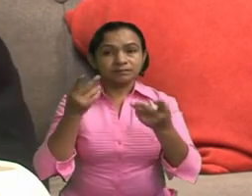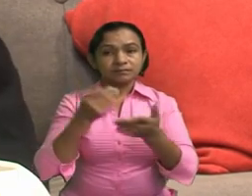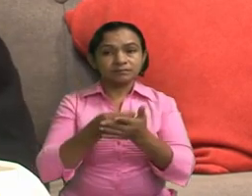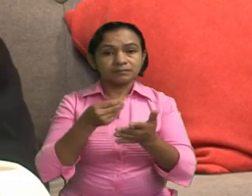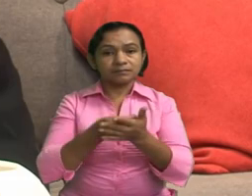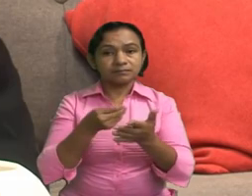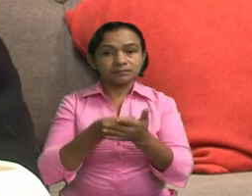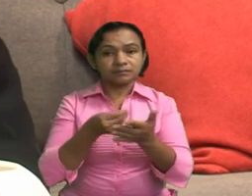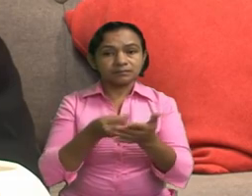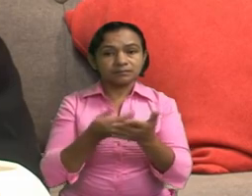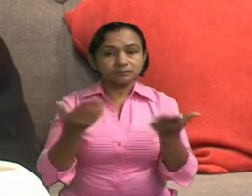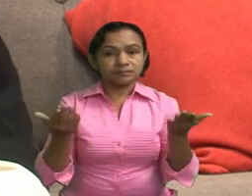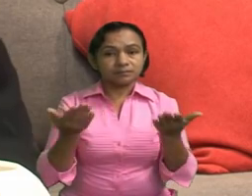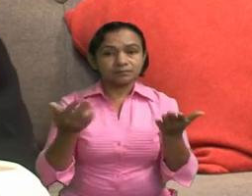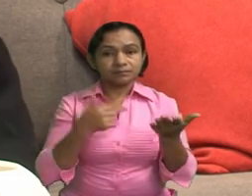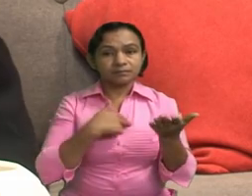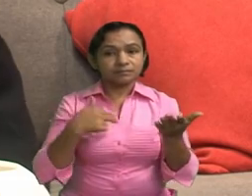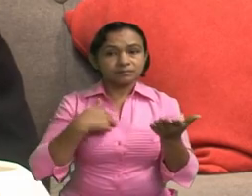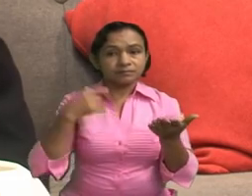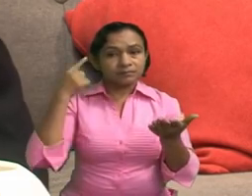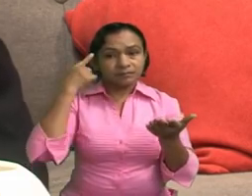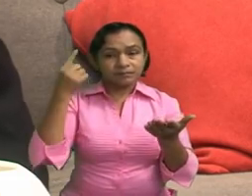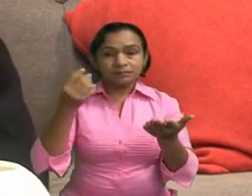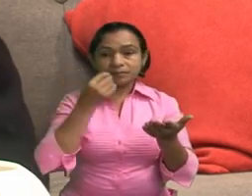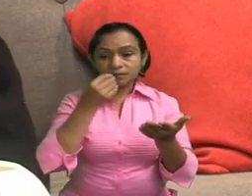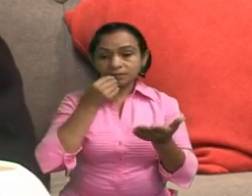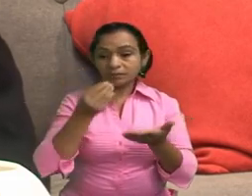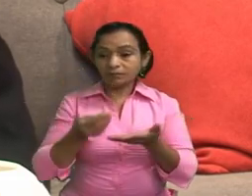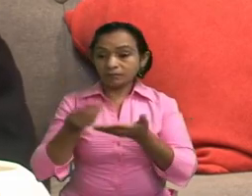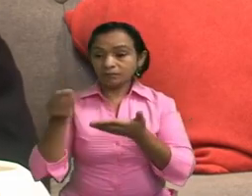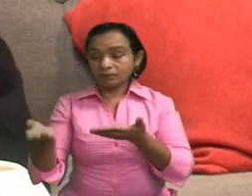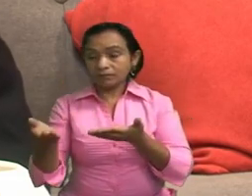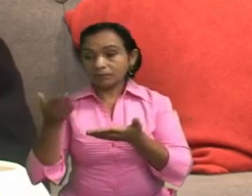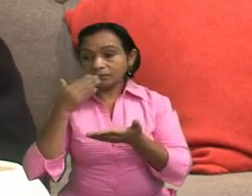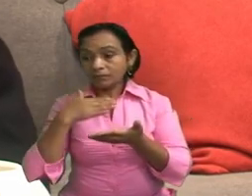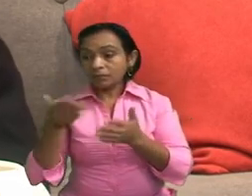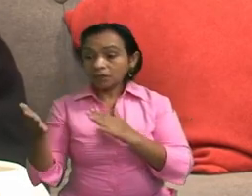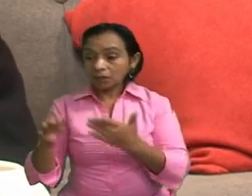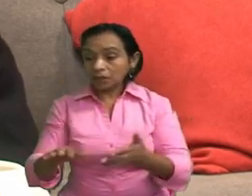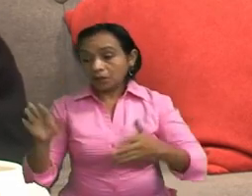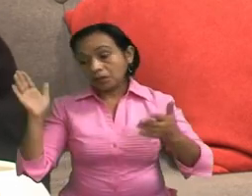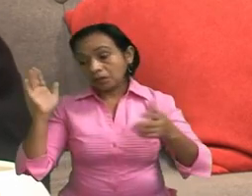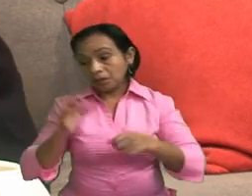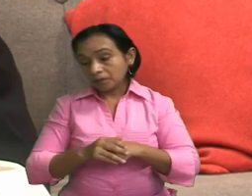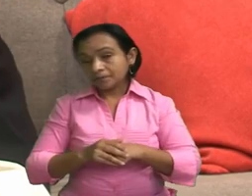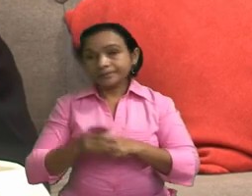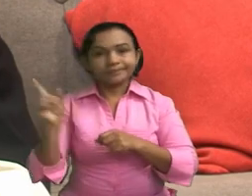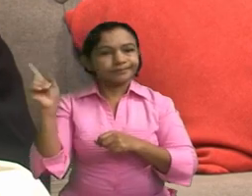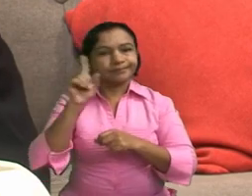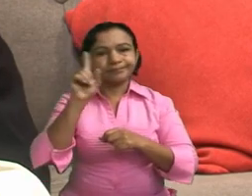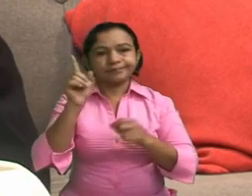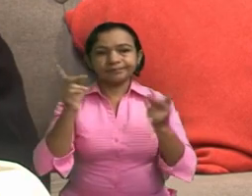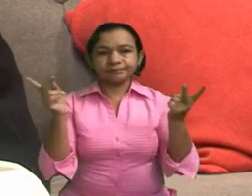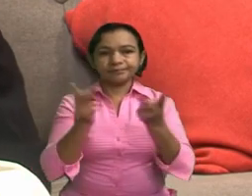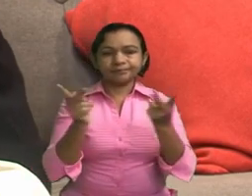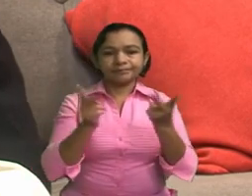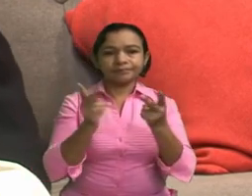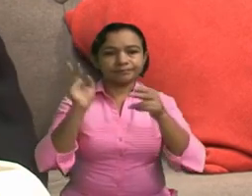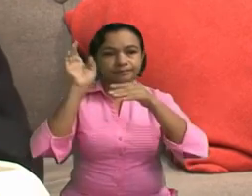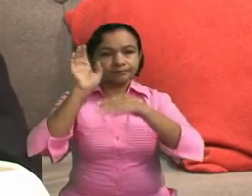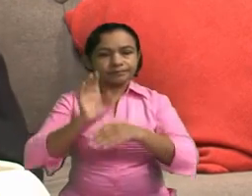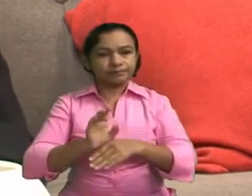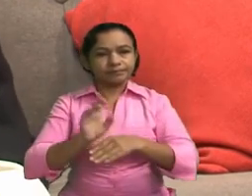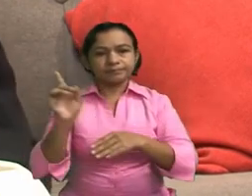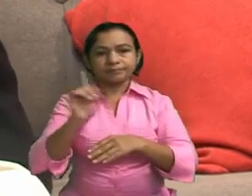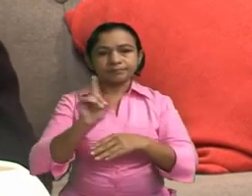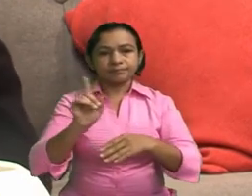no... Nosotros creemos que el alimento que lo damos es el correcto, no va a sobrevivir, entonces. Porque no está acostumbrado. En principio